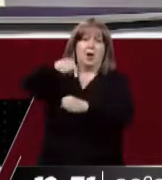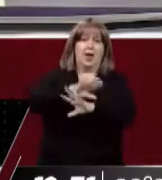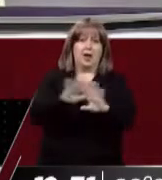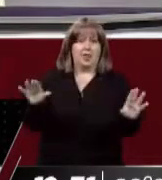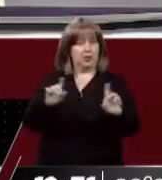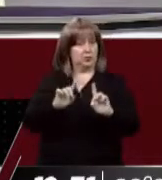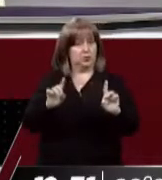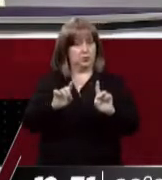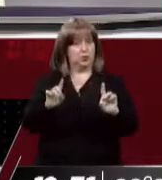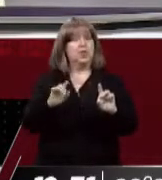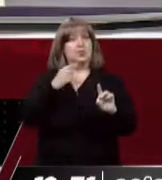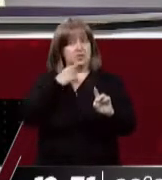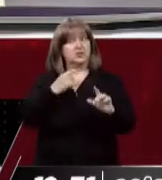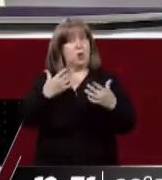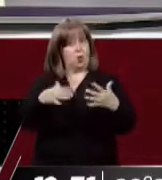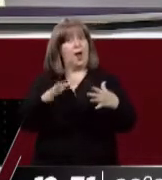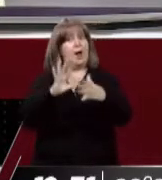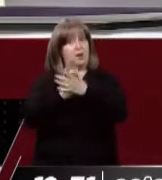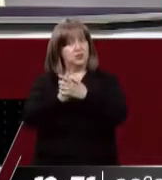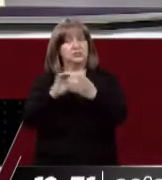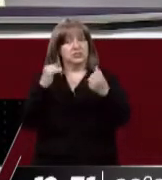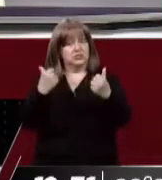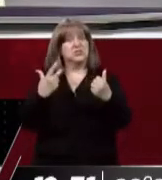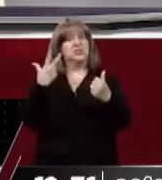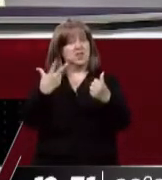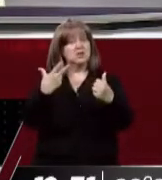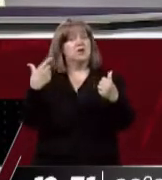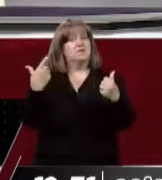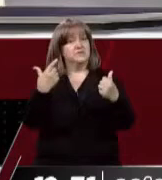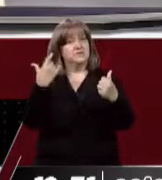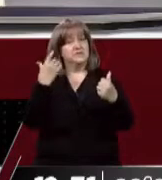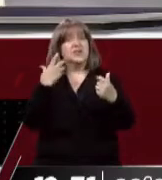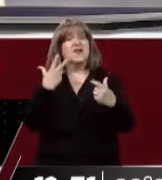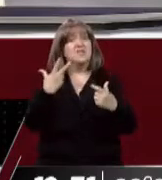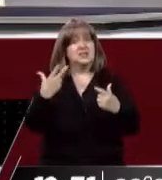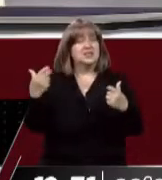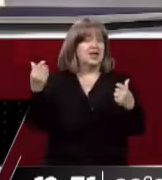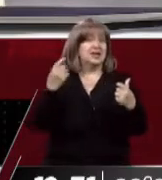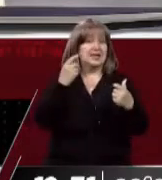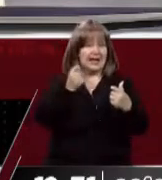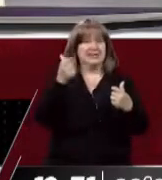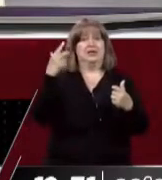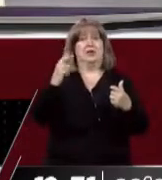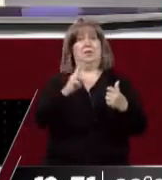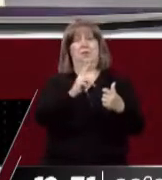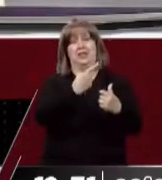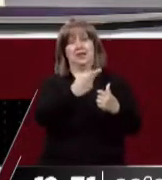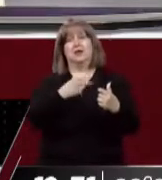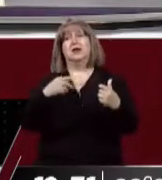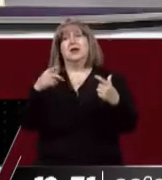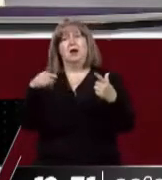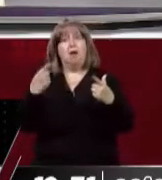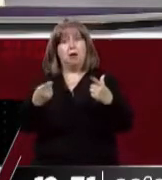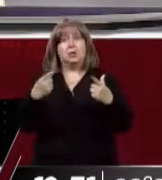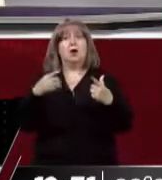al otro bueno es más difuso ese tema pero sí que ha habido muchas afrentas hacia la convivencia democrática bueno estamos frente a